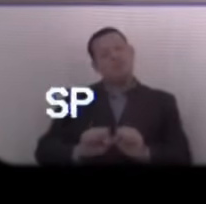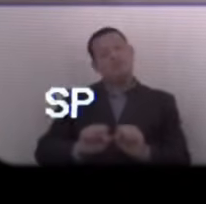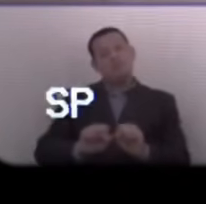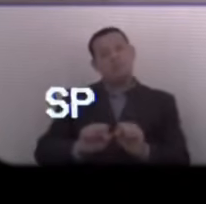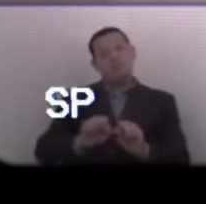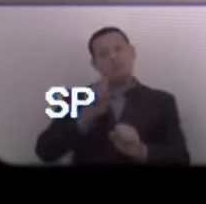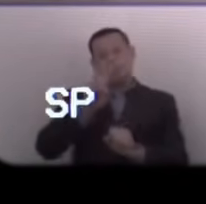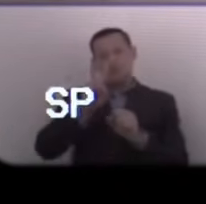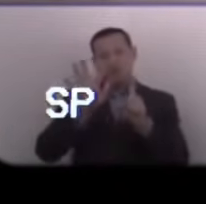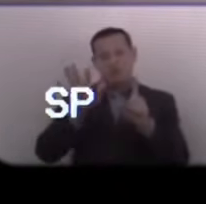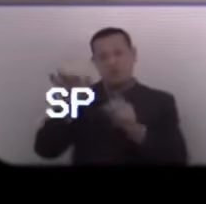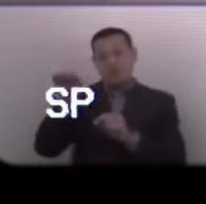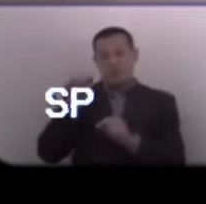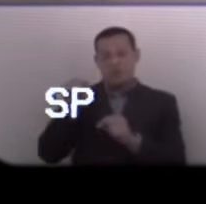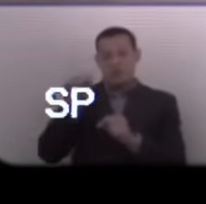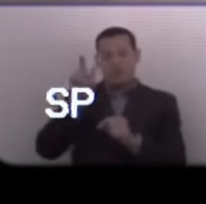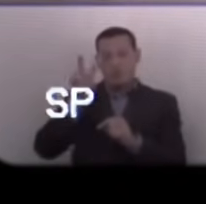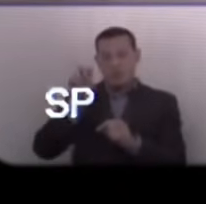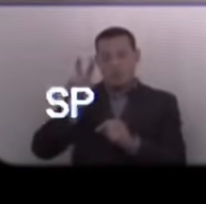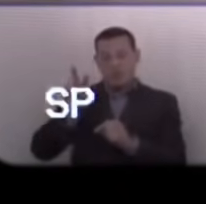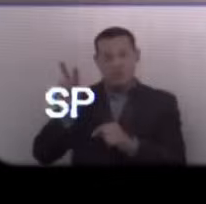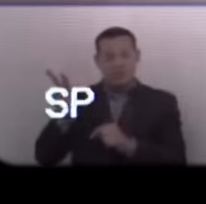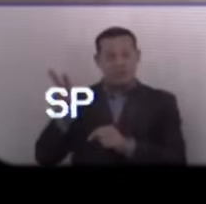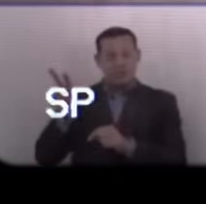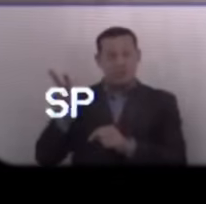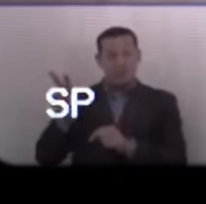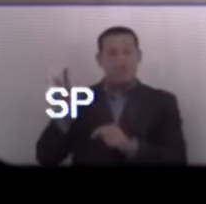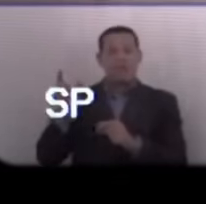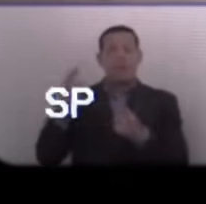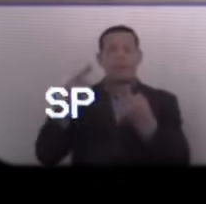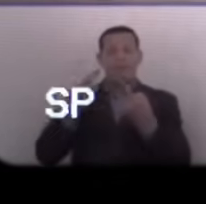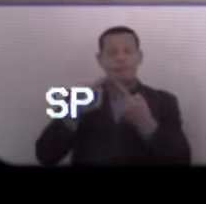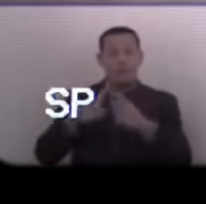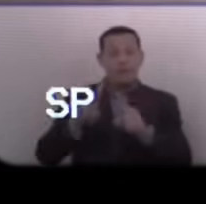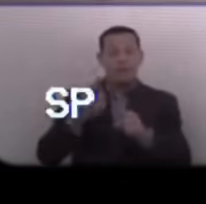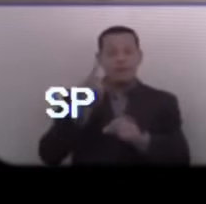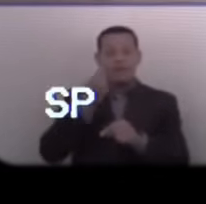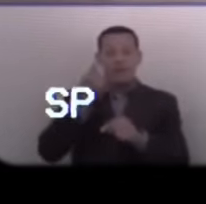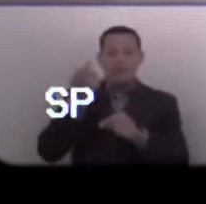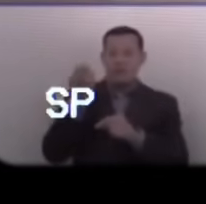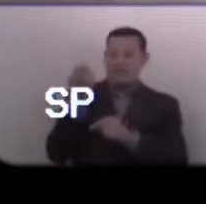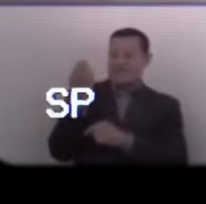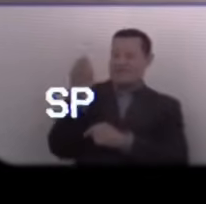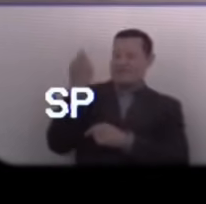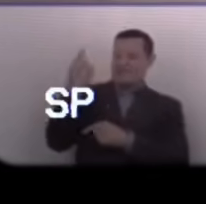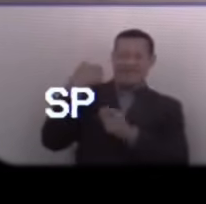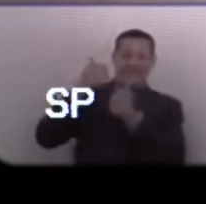día 26 de marzo de 2022. Sin embargo, veamos hacia atrás.